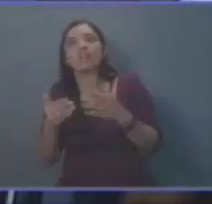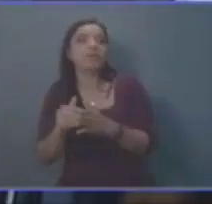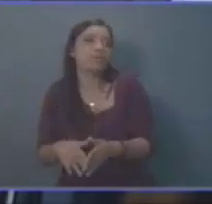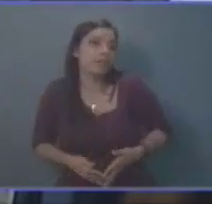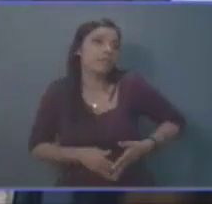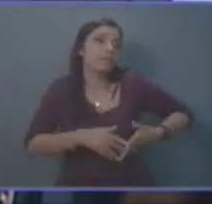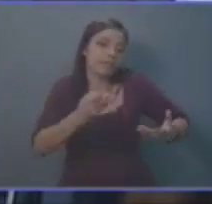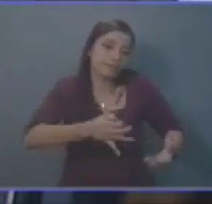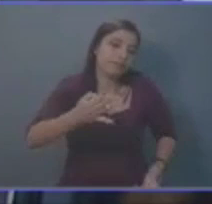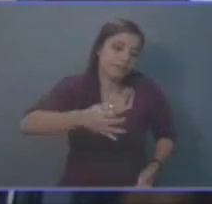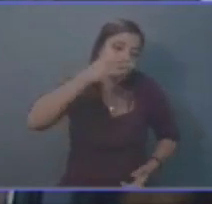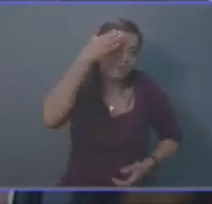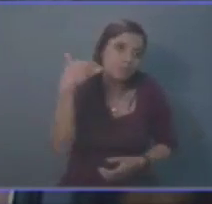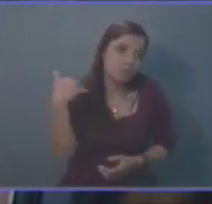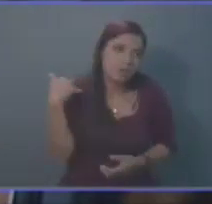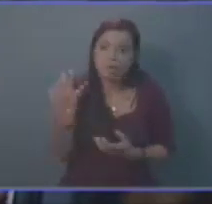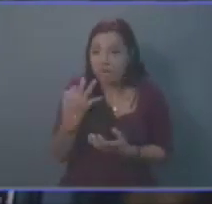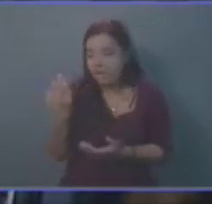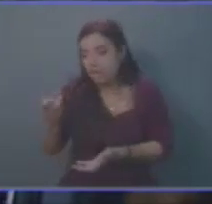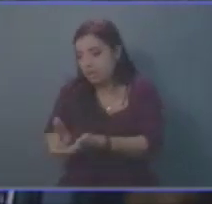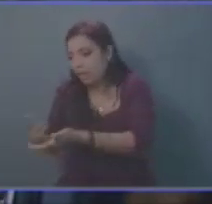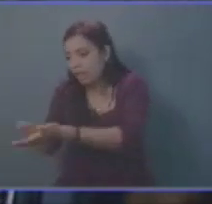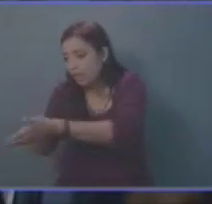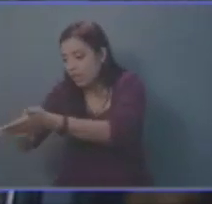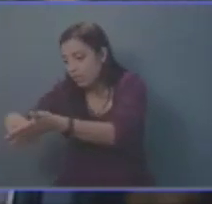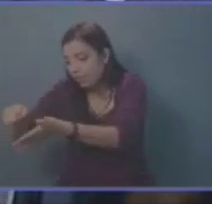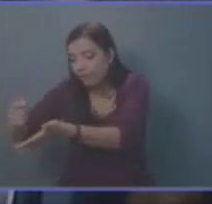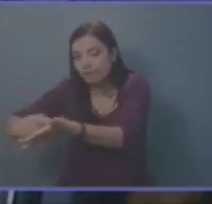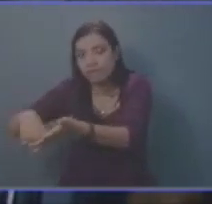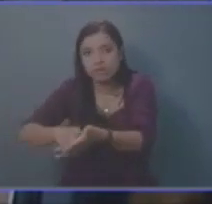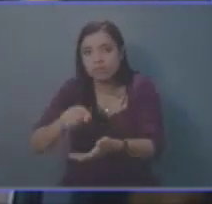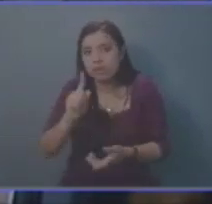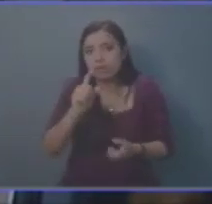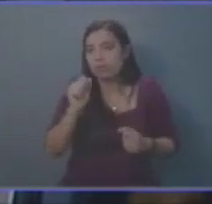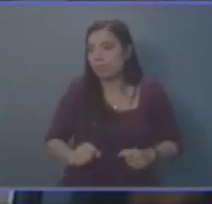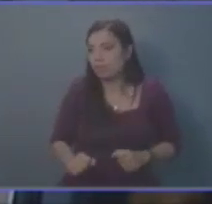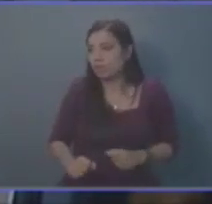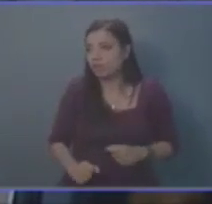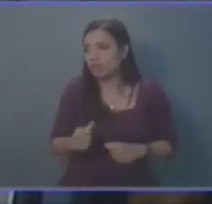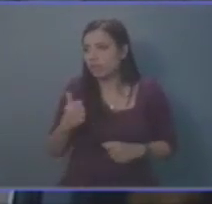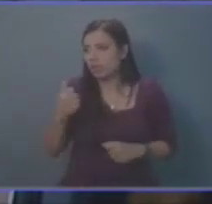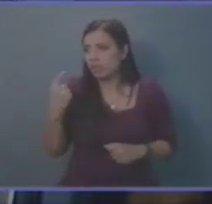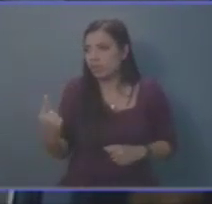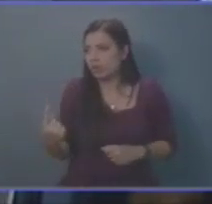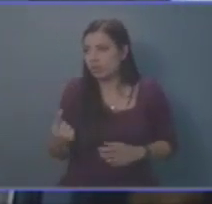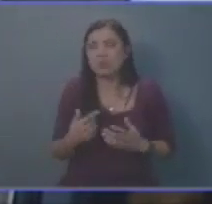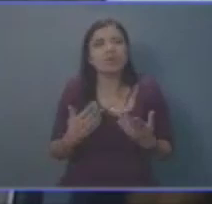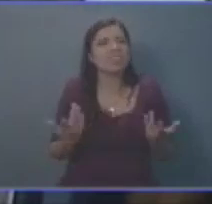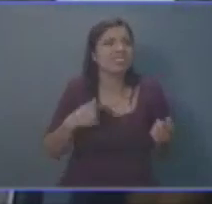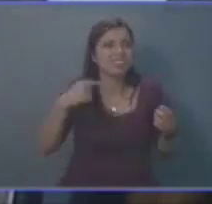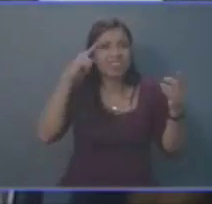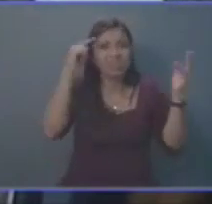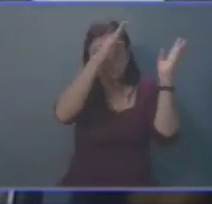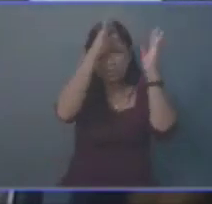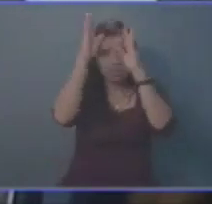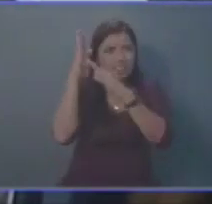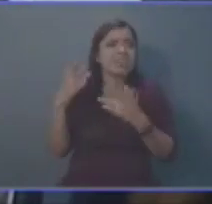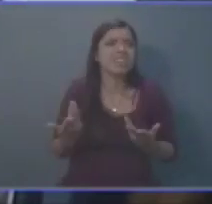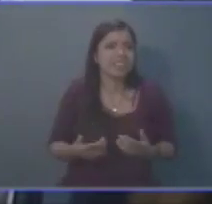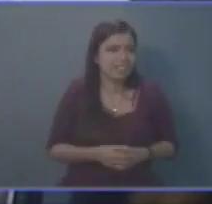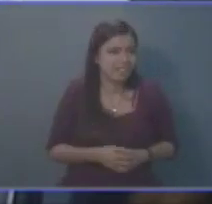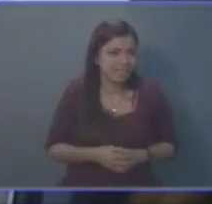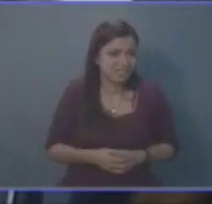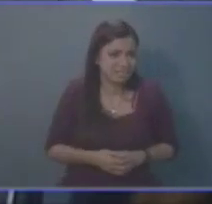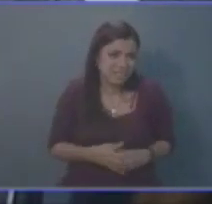piden que reúna un número grande de firmas y que no pueda ser apoyada por más de un ciudadano. ¿Dónde está la lógica de querer la participación de la